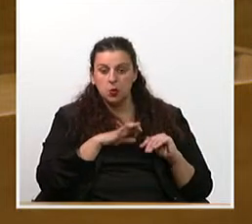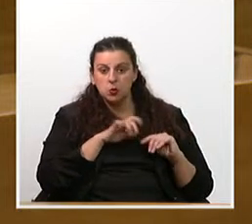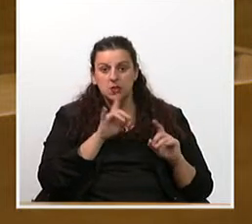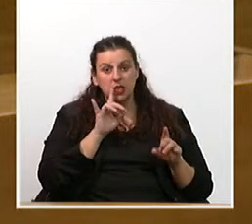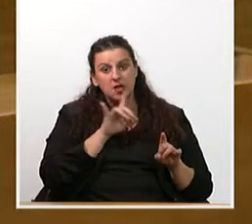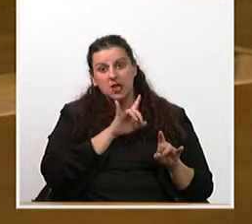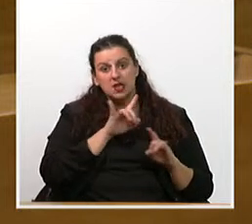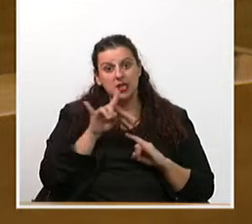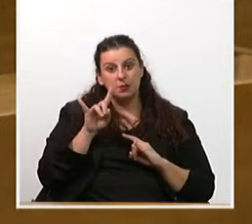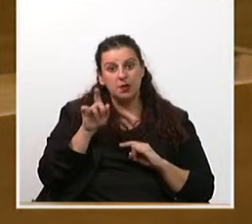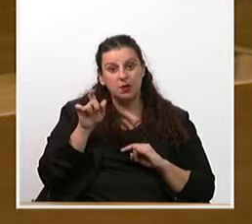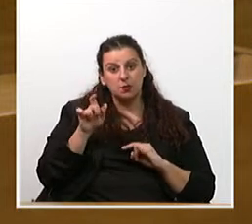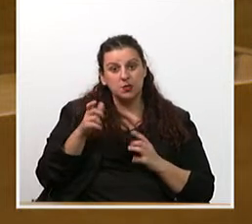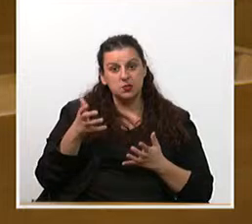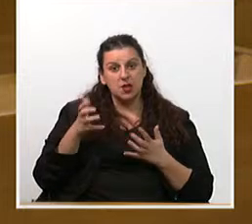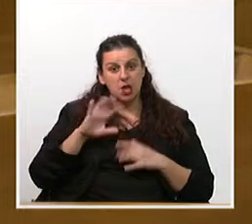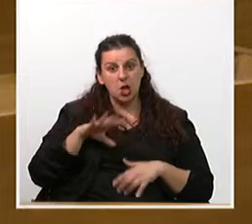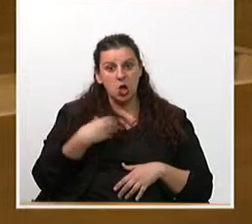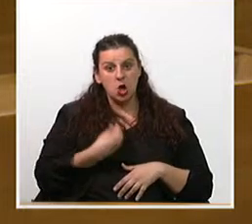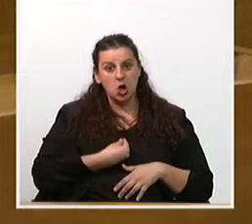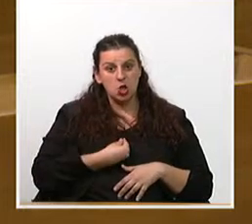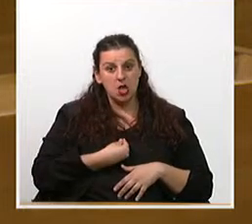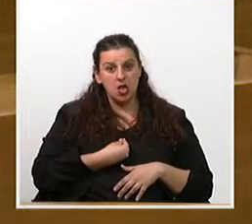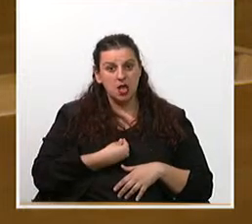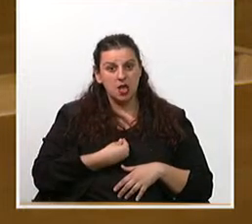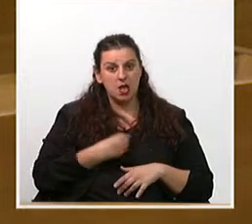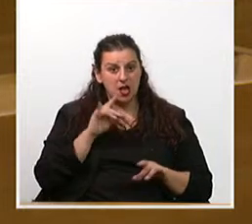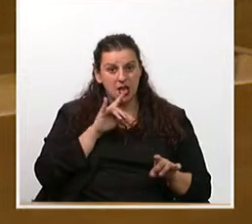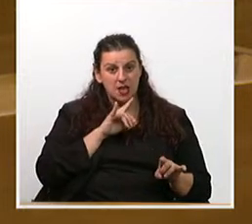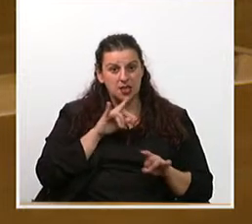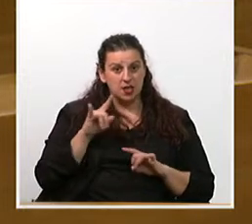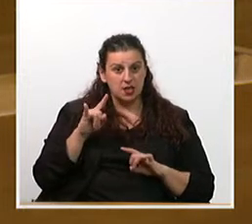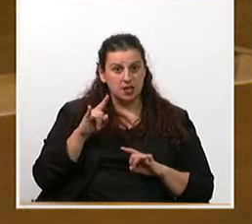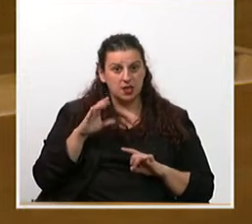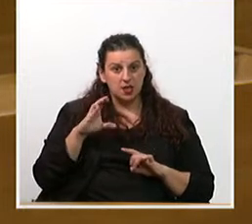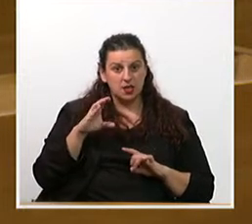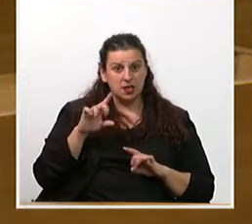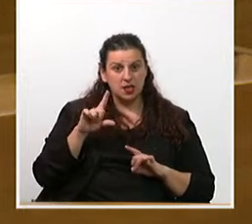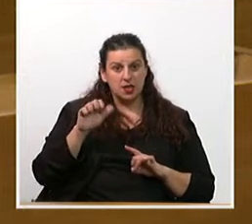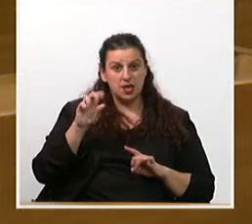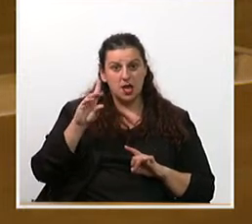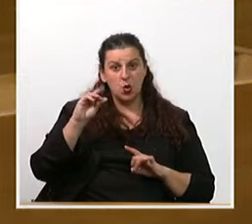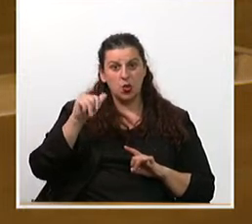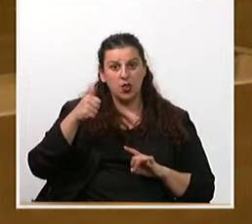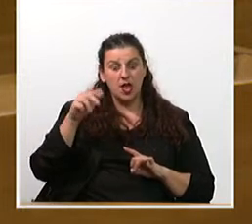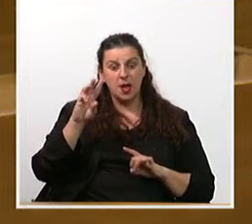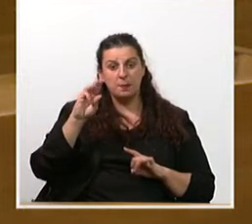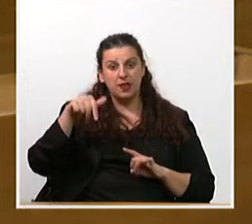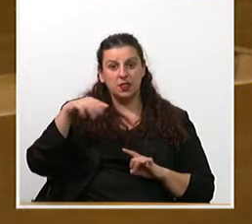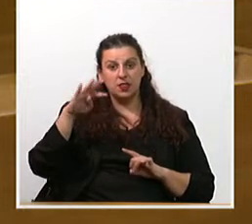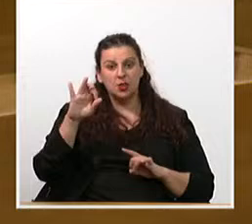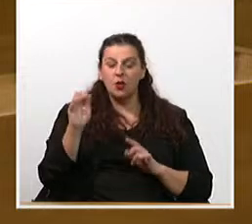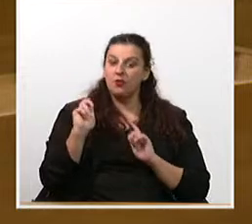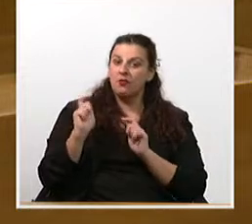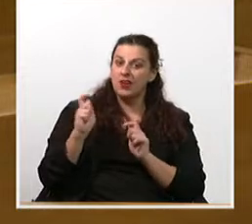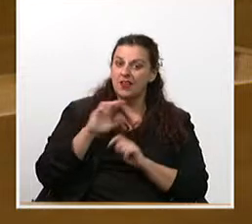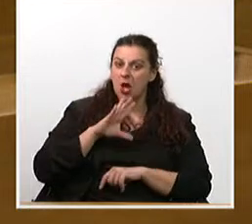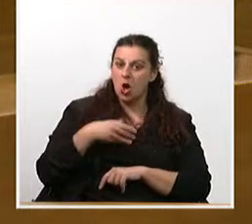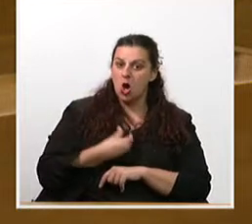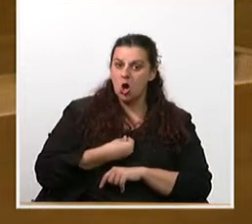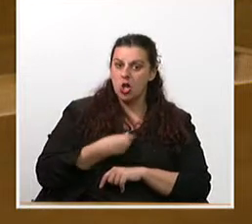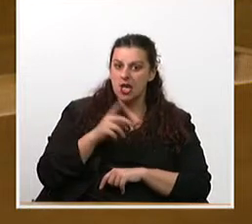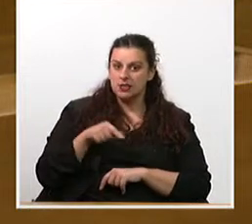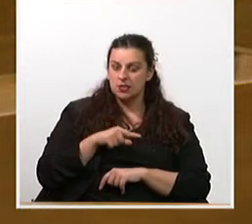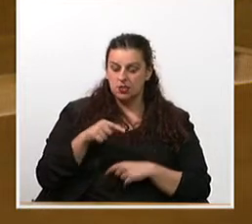a la persona que vañar telefon Aura Claudia para felicitar la cont